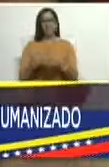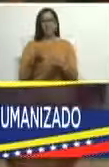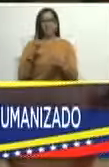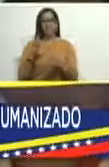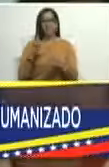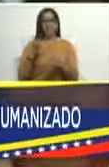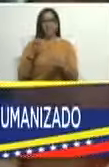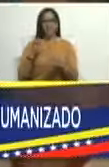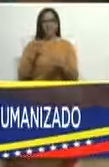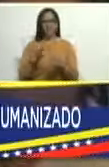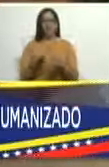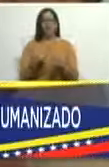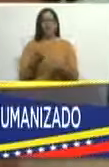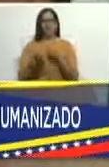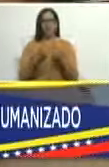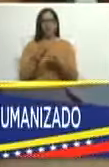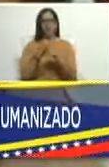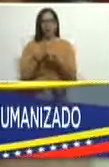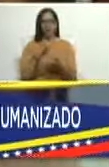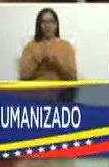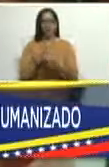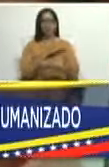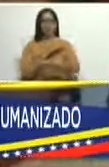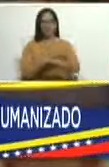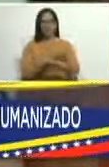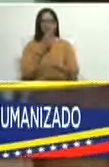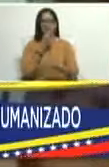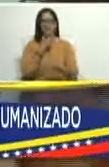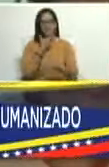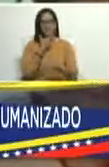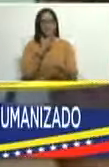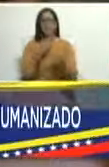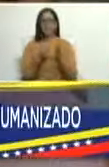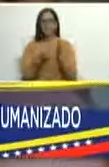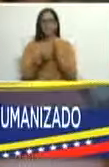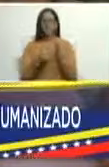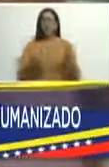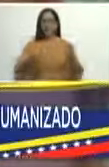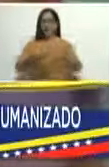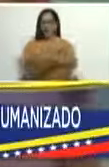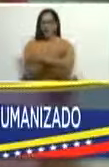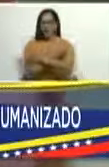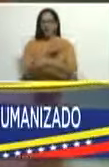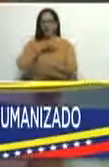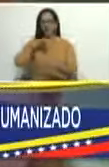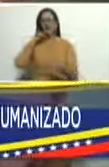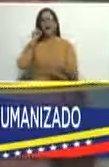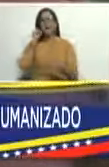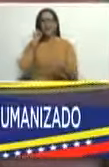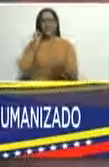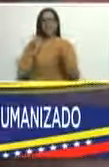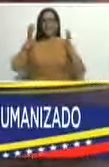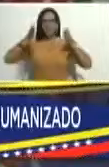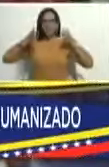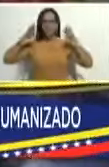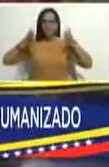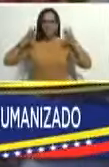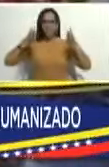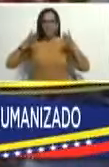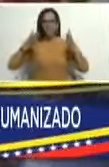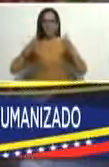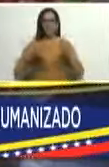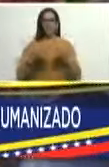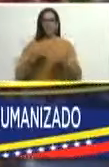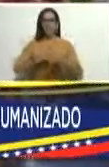Álvarez. Pues ha sido un trabajo arduo, bonito, donde hemos abrazado a nuestras mujeres desde la formación para las